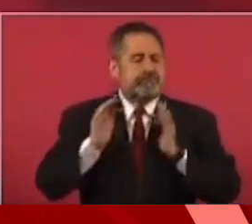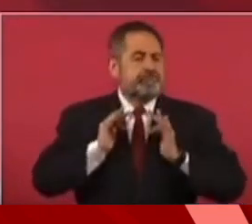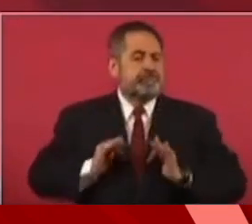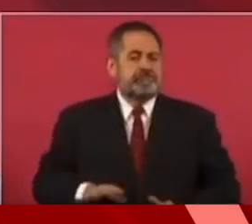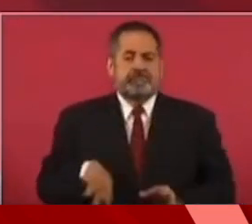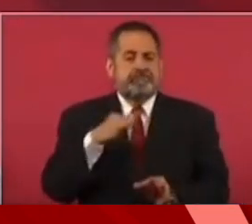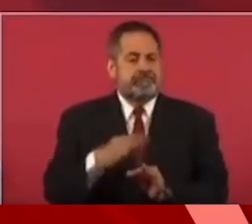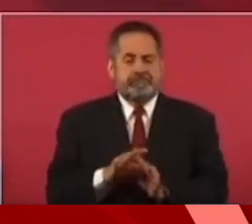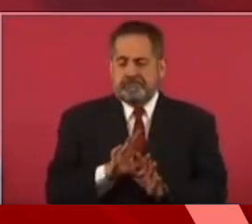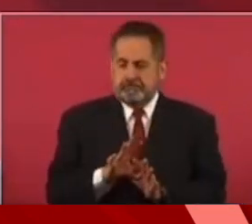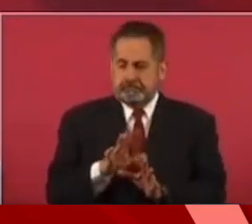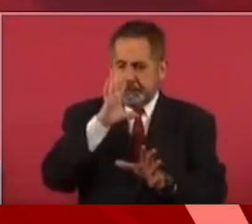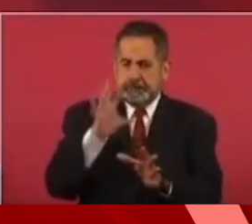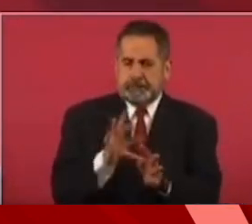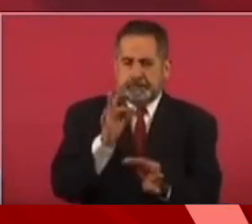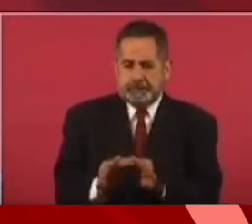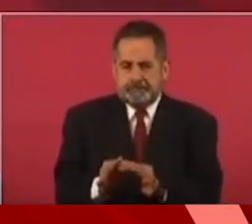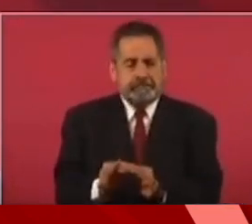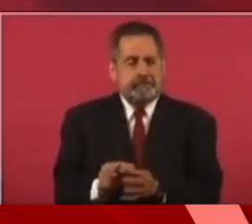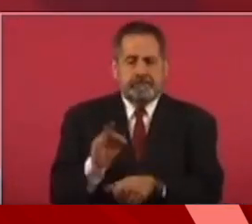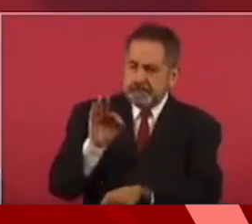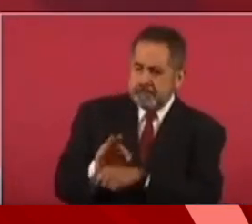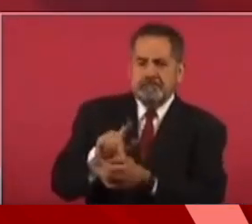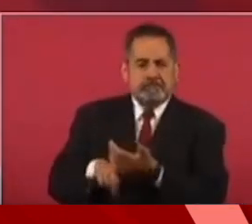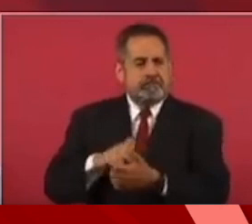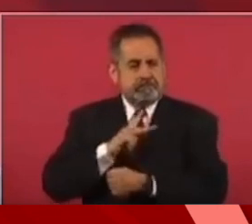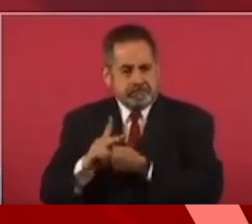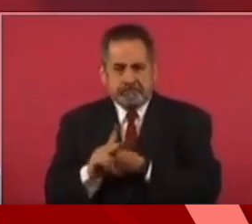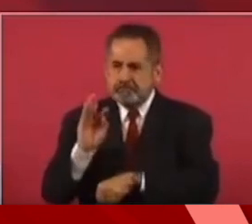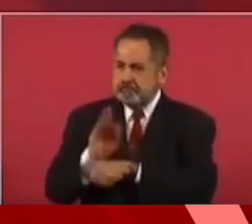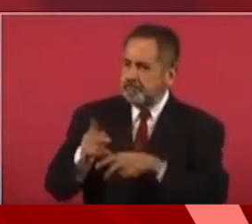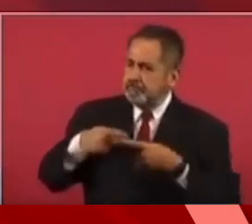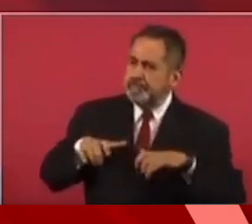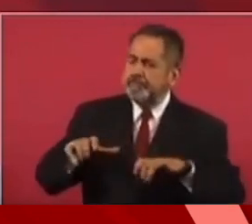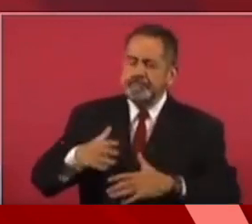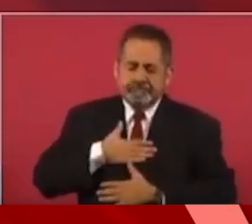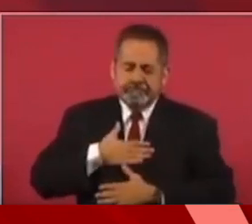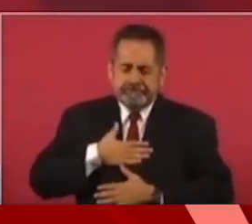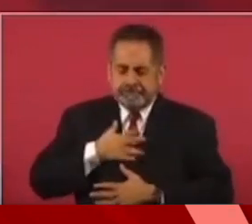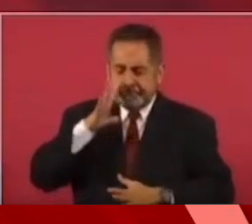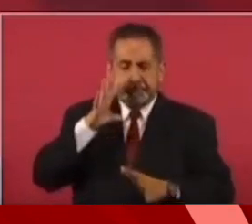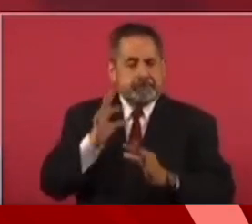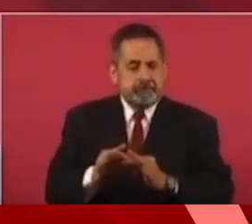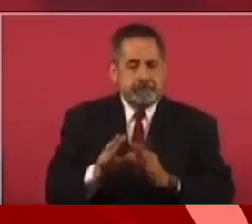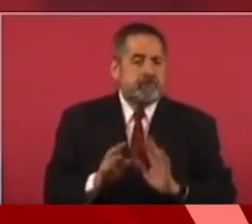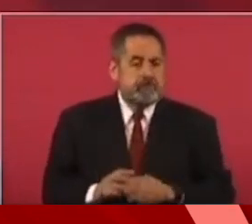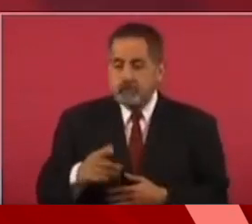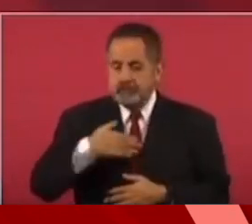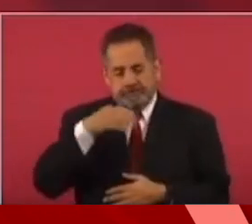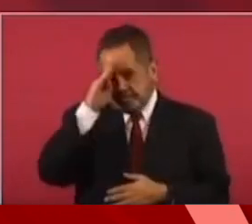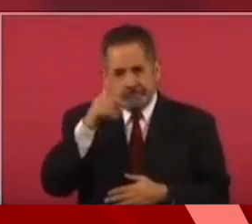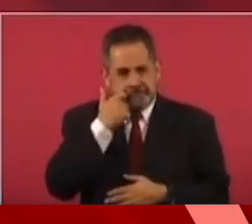de haber servido a mi país, a mi pueblo, y no pienso